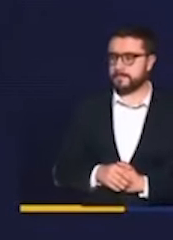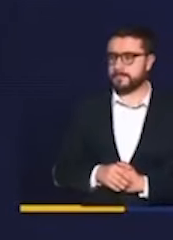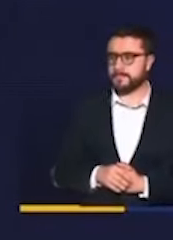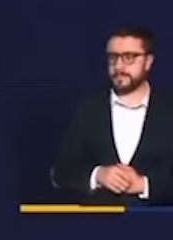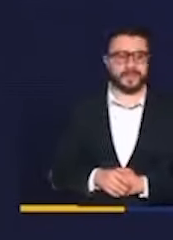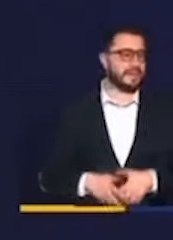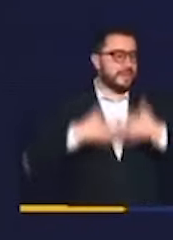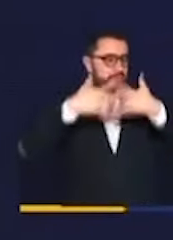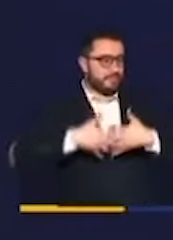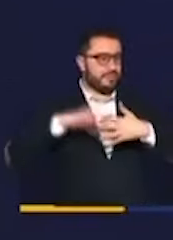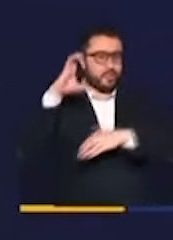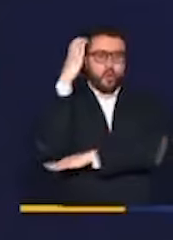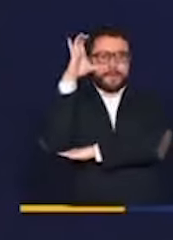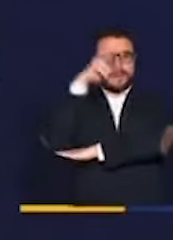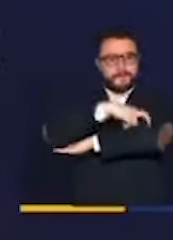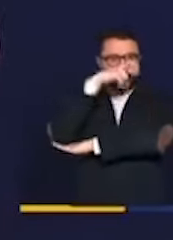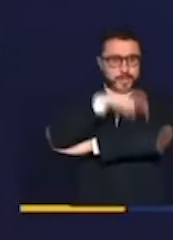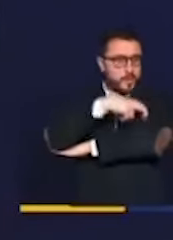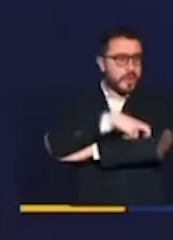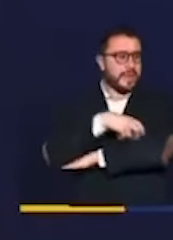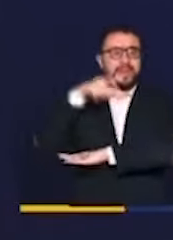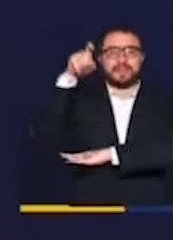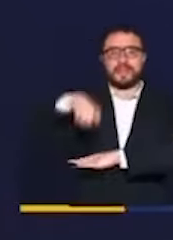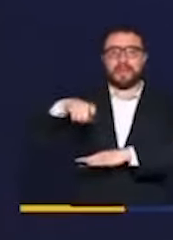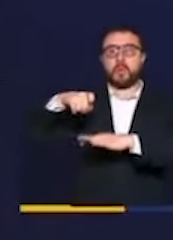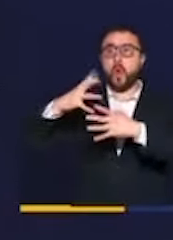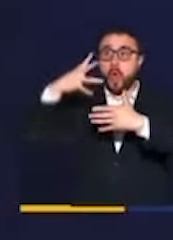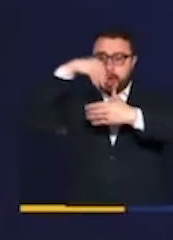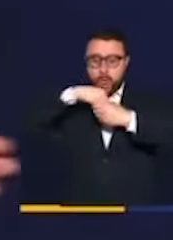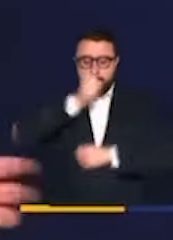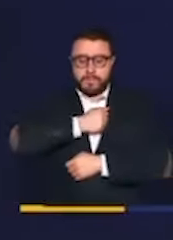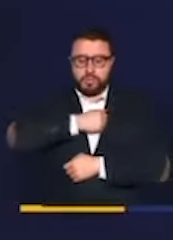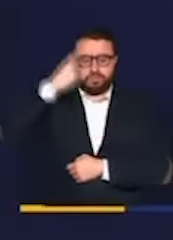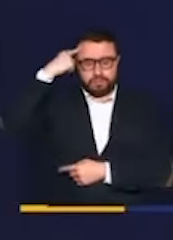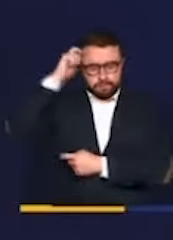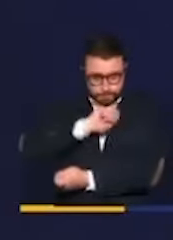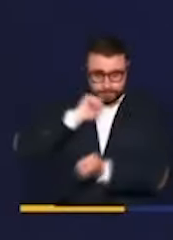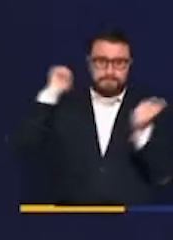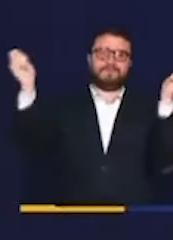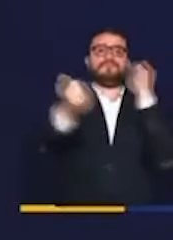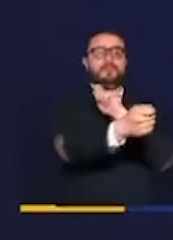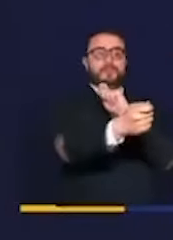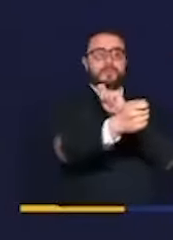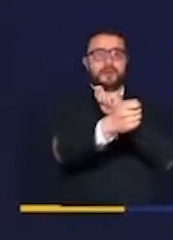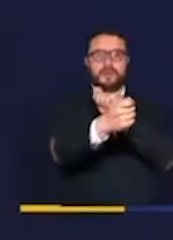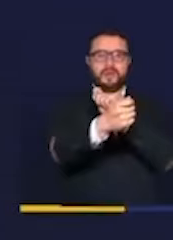Ecopetrol tiene que hacer una especie de exorcismos, porque, o